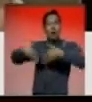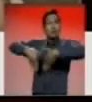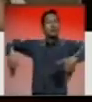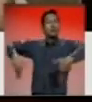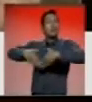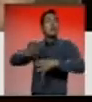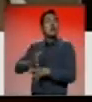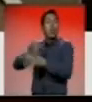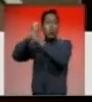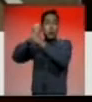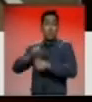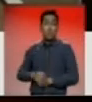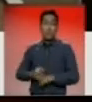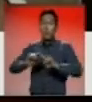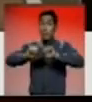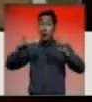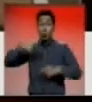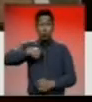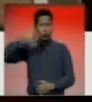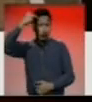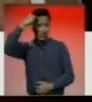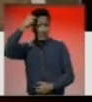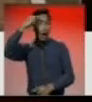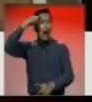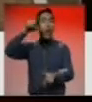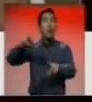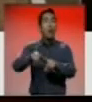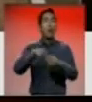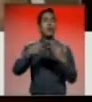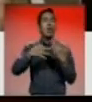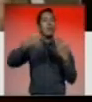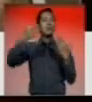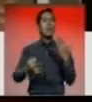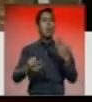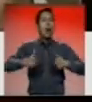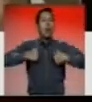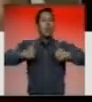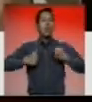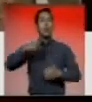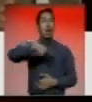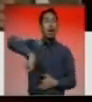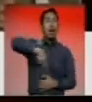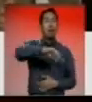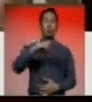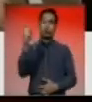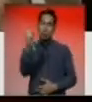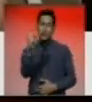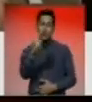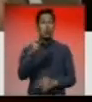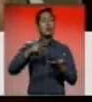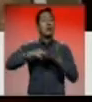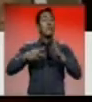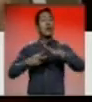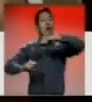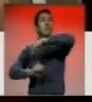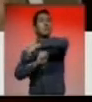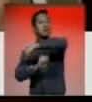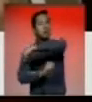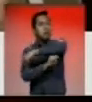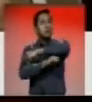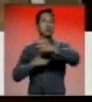pero más allá de eso yo creo que debe haber un acuerdo ético entre los candidatos eso genera en fortalecimiento la